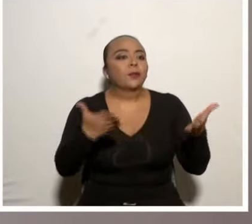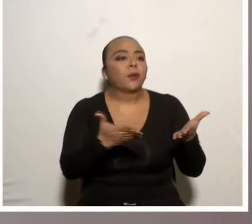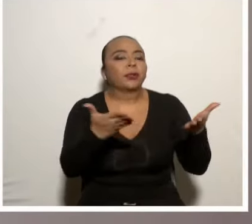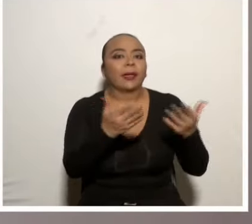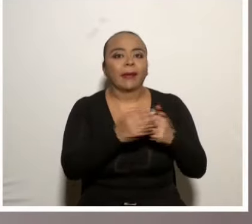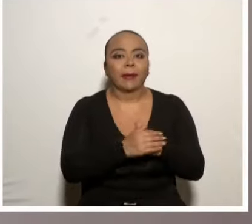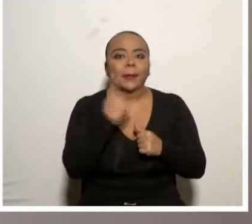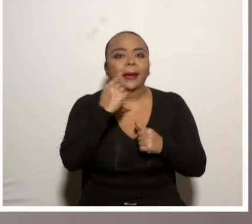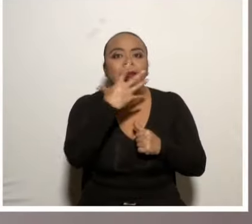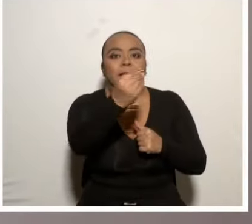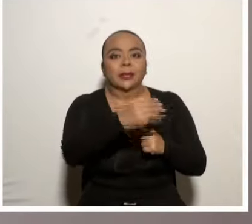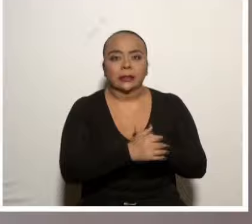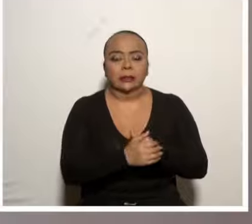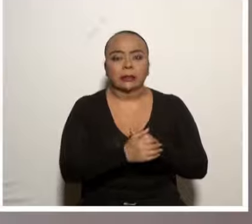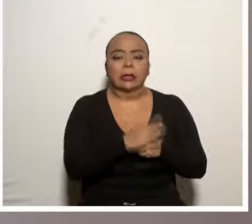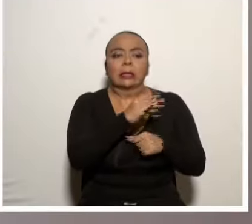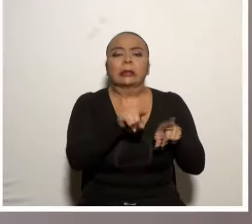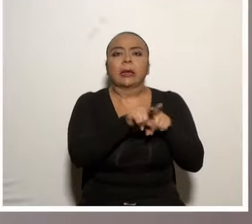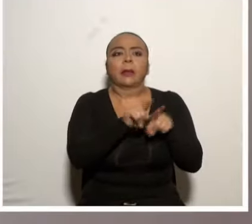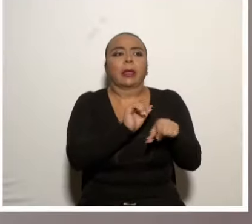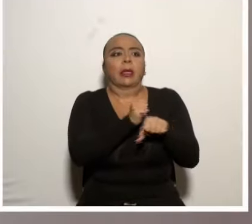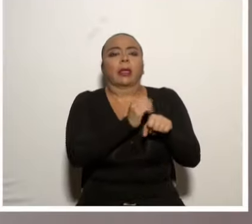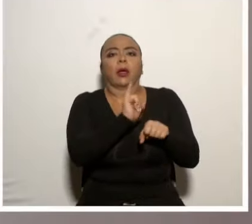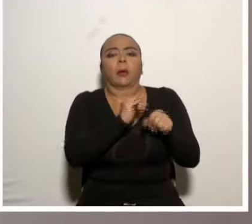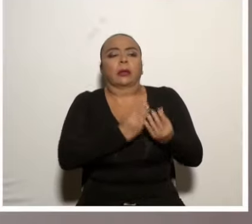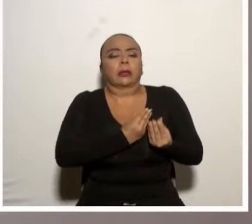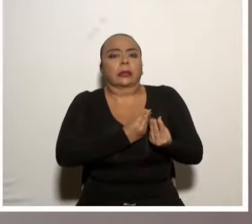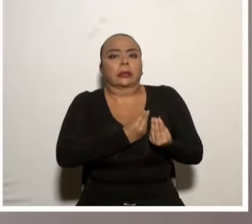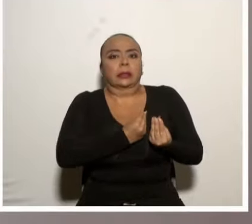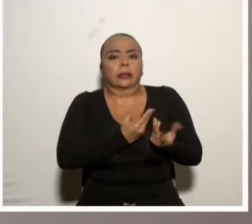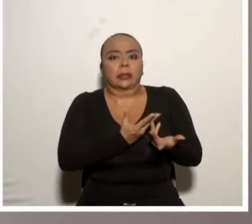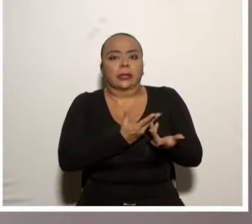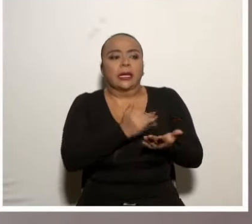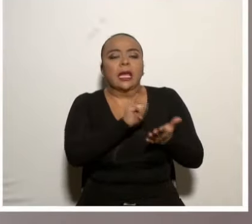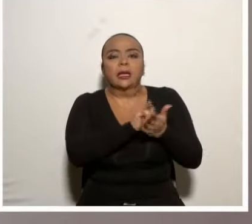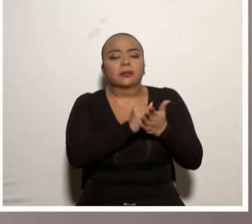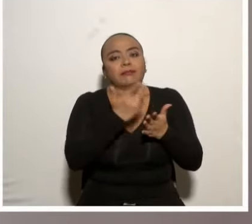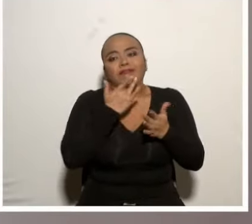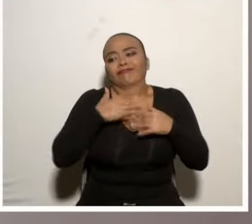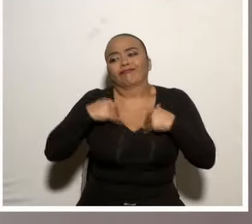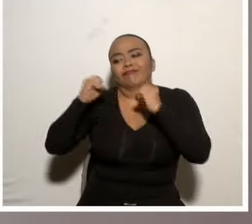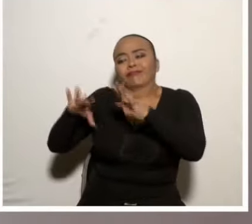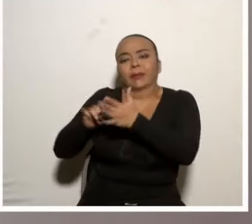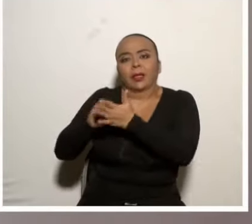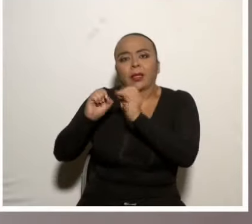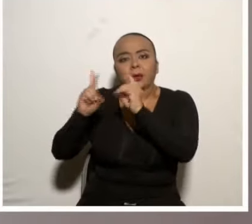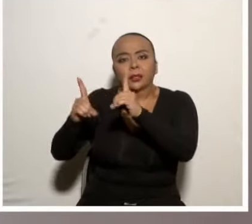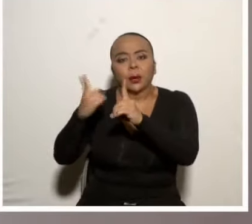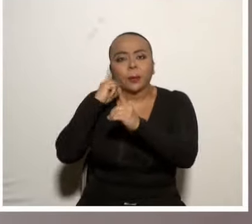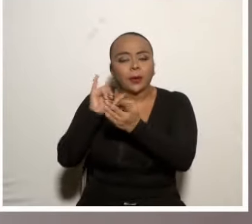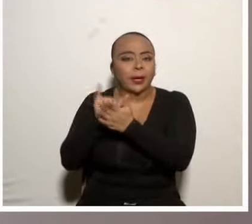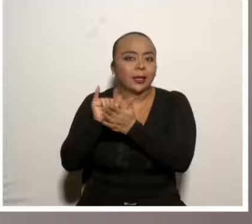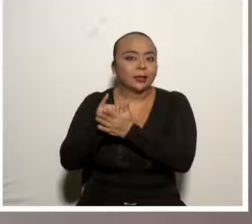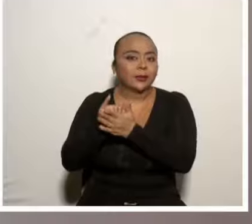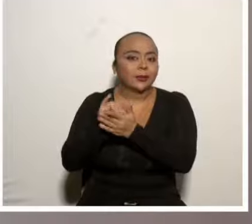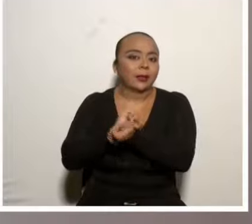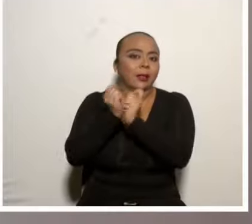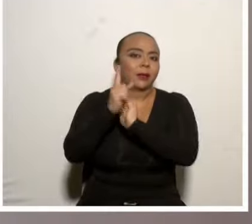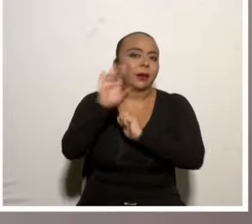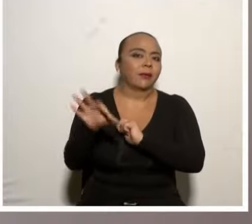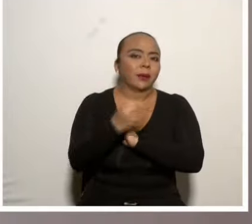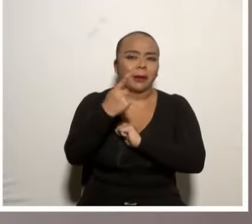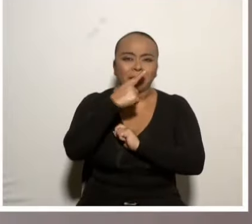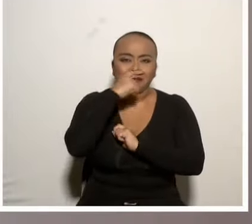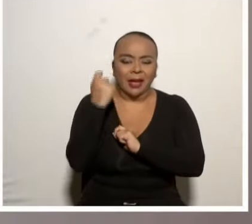intimida, que los está haciendo que dejen la educación porque la educación se volvió una forma